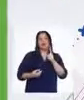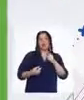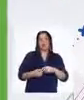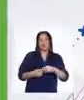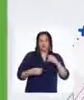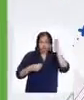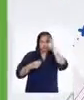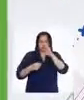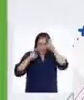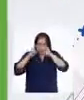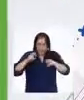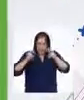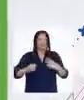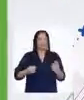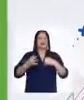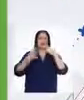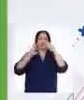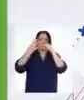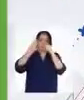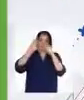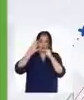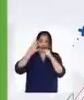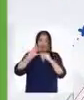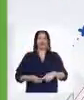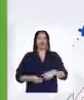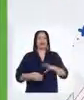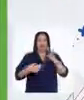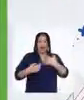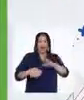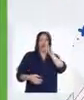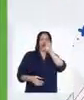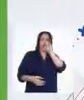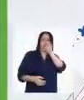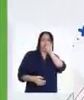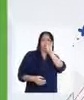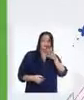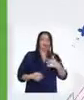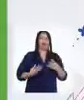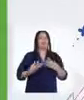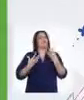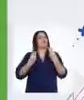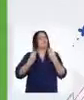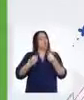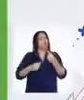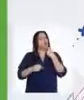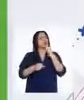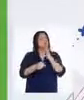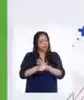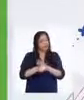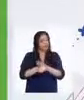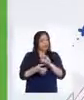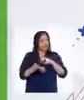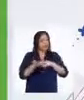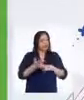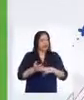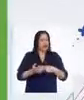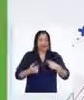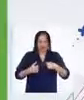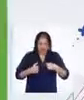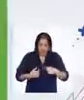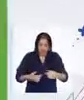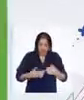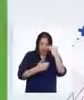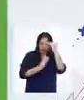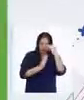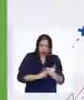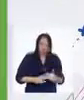exploras demasiado. Y al final, en la lograda, hay un alto compromiso. Es decir, tienes muchos